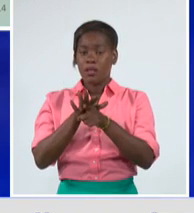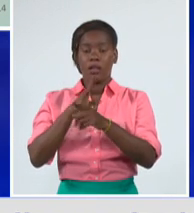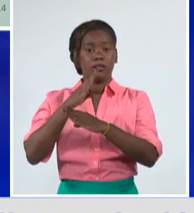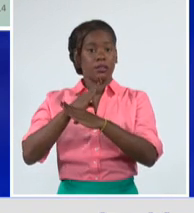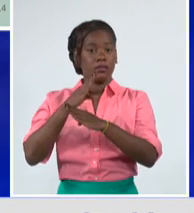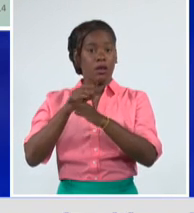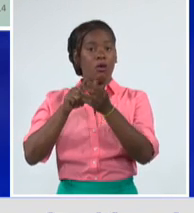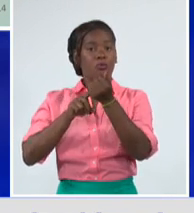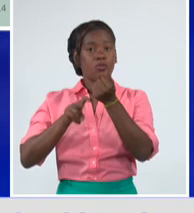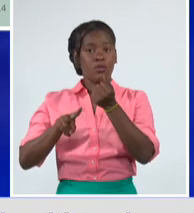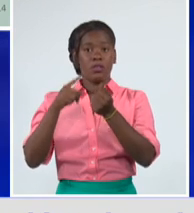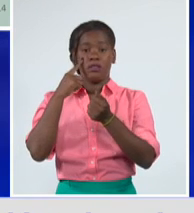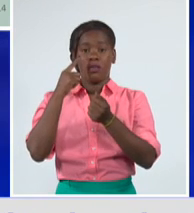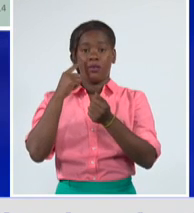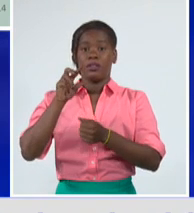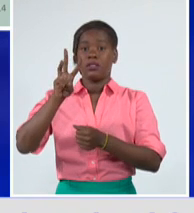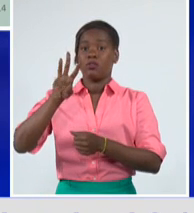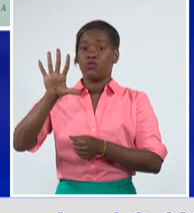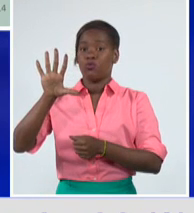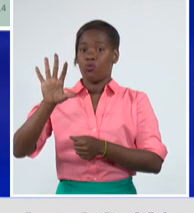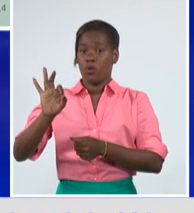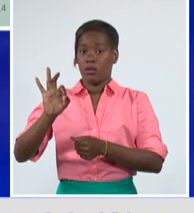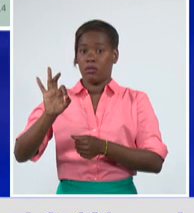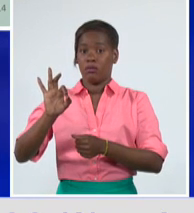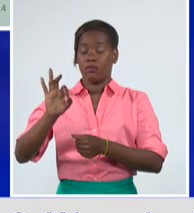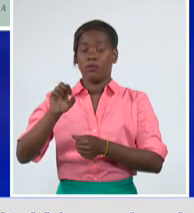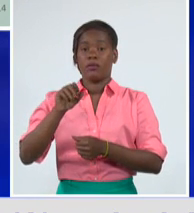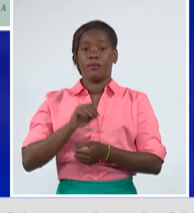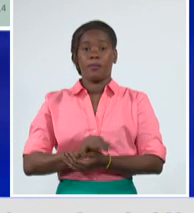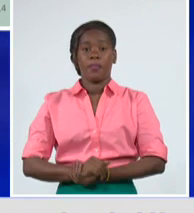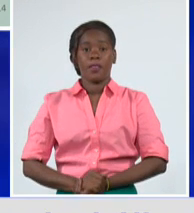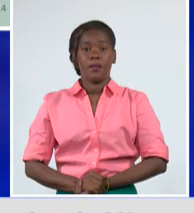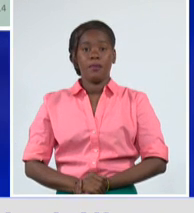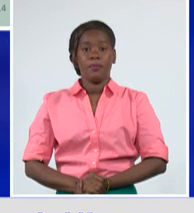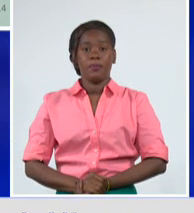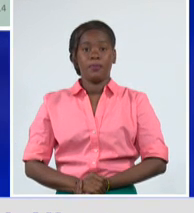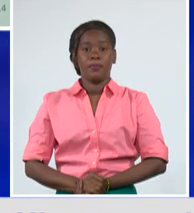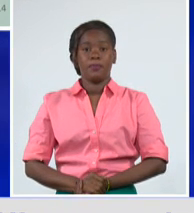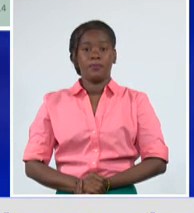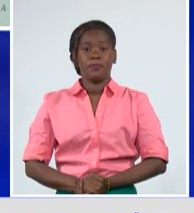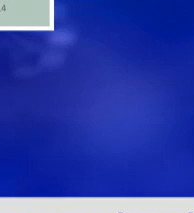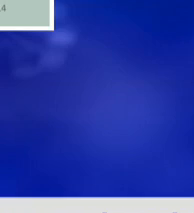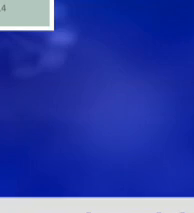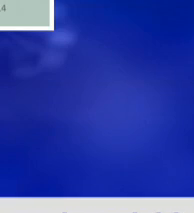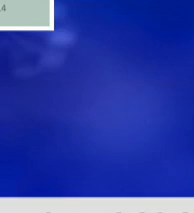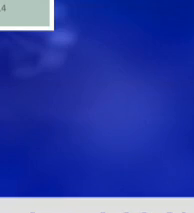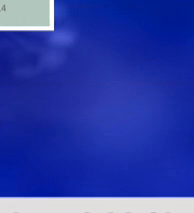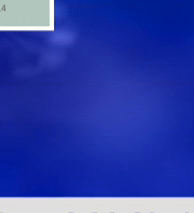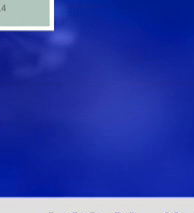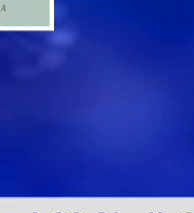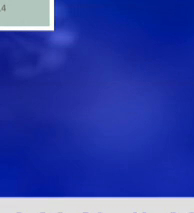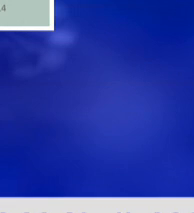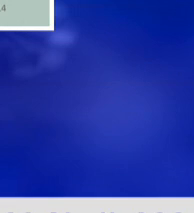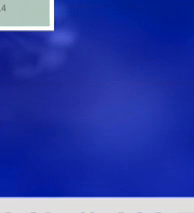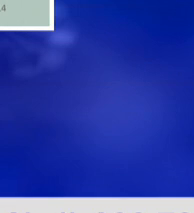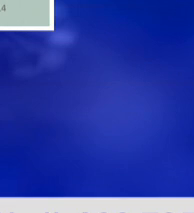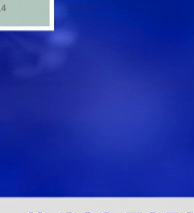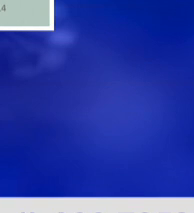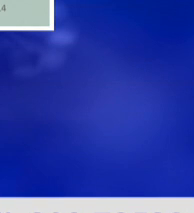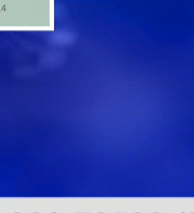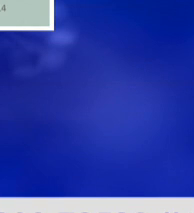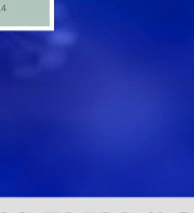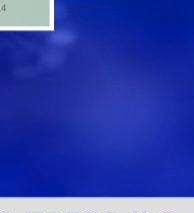350 casos ayer, 151 menos en el día de ayer. Esperamos que se pueda mantener